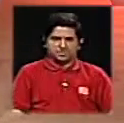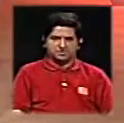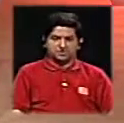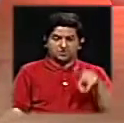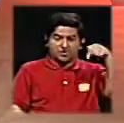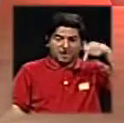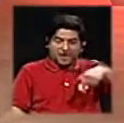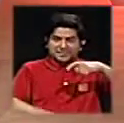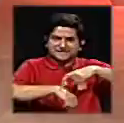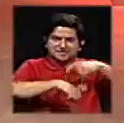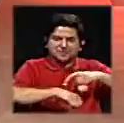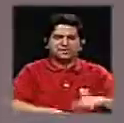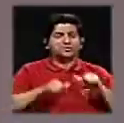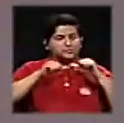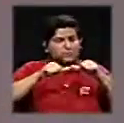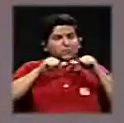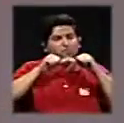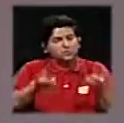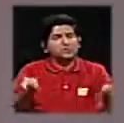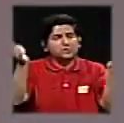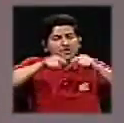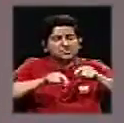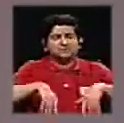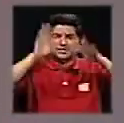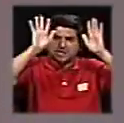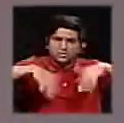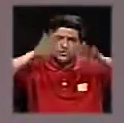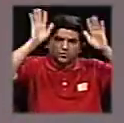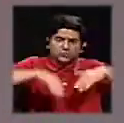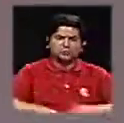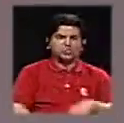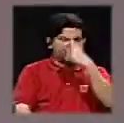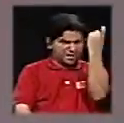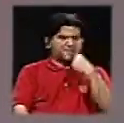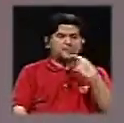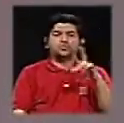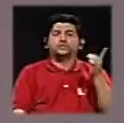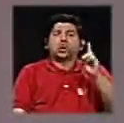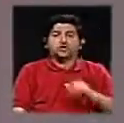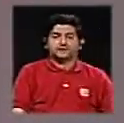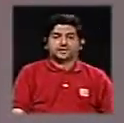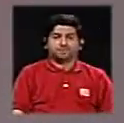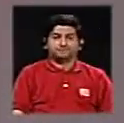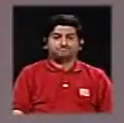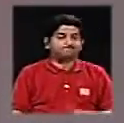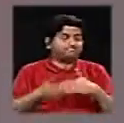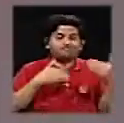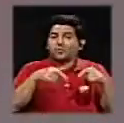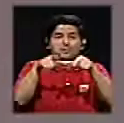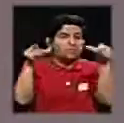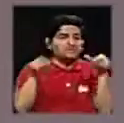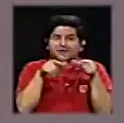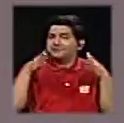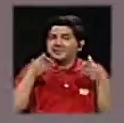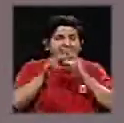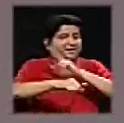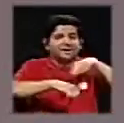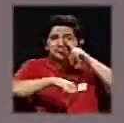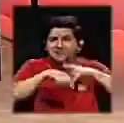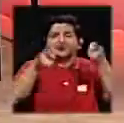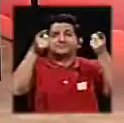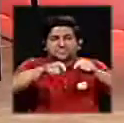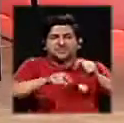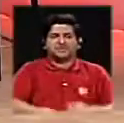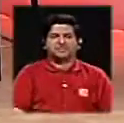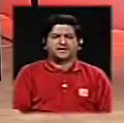tenemos ahora es que eso va a seguir pasando cada vez que haya un invierno. Y eso me lo pregunta mucho, ¿dónde? En cualquier parte de la red vial.